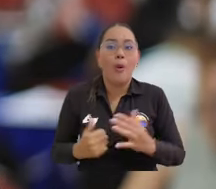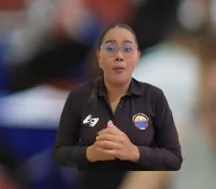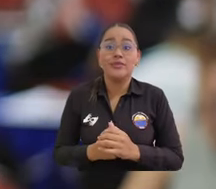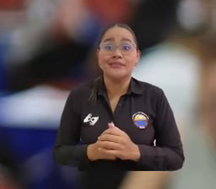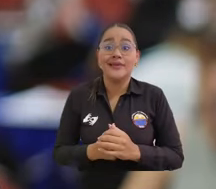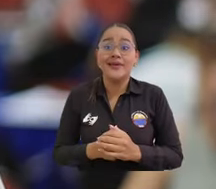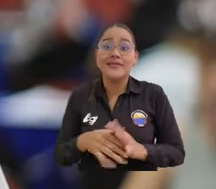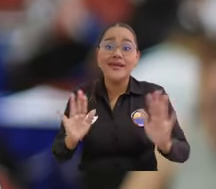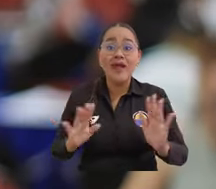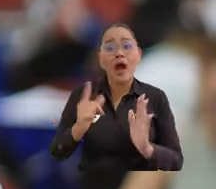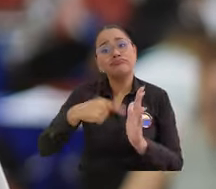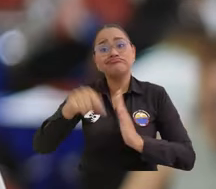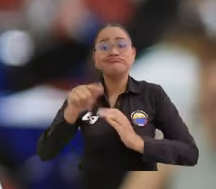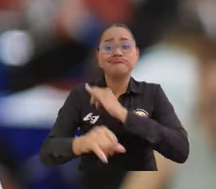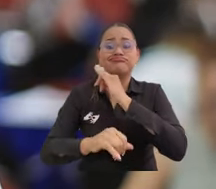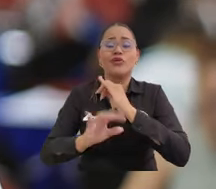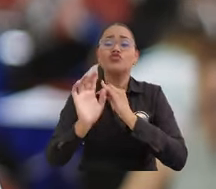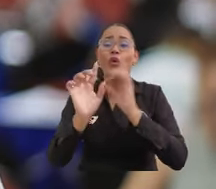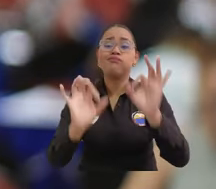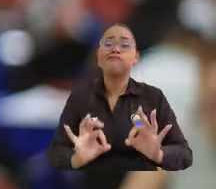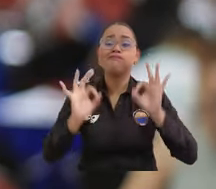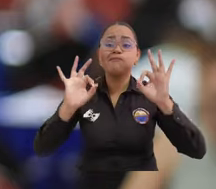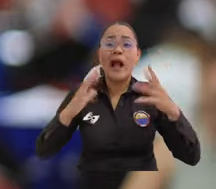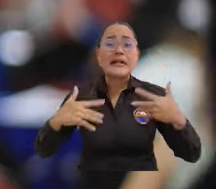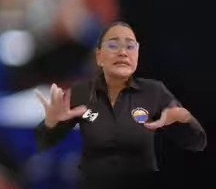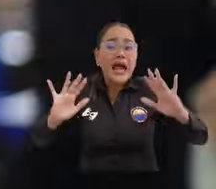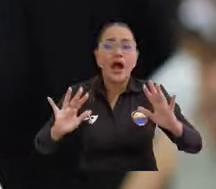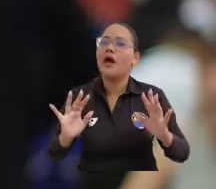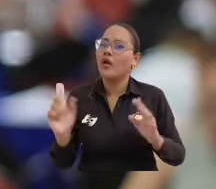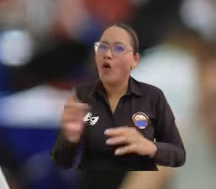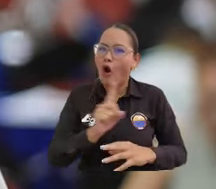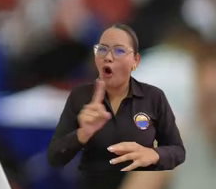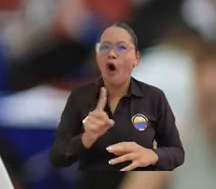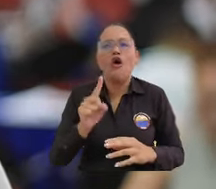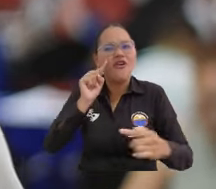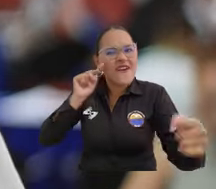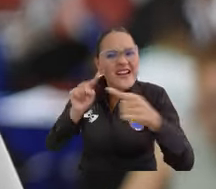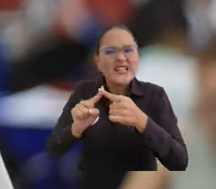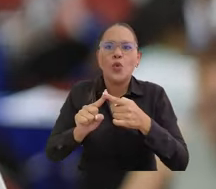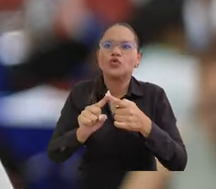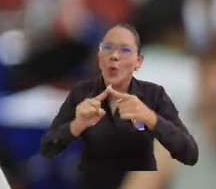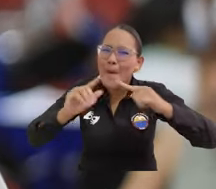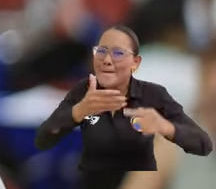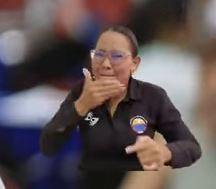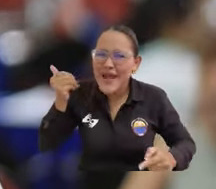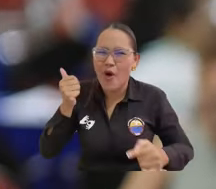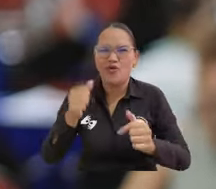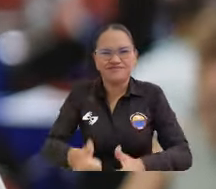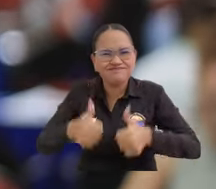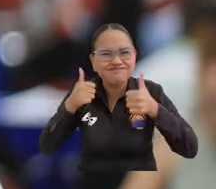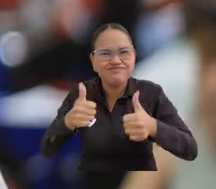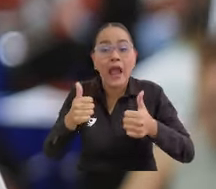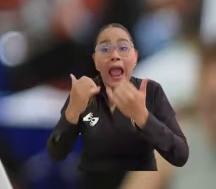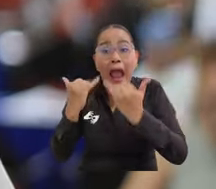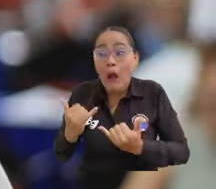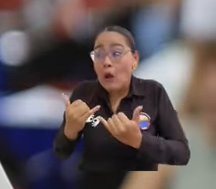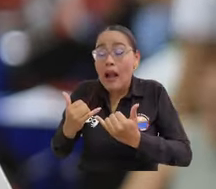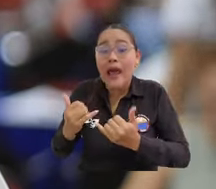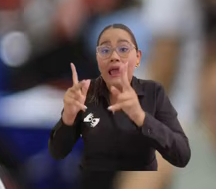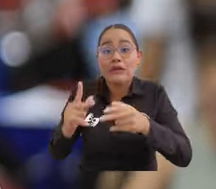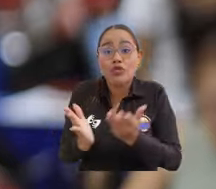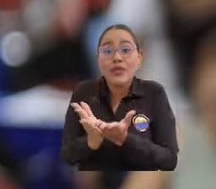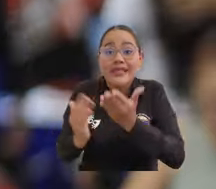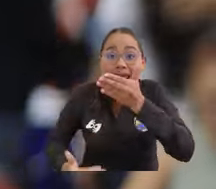aquí en adelante. Lograr la acreditación no es solamente decir que estamos acreditados, sino un compromiso también para brindar lo mejor de lo mejor a esos estudiantes, tanto